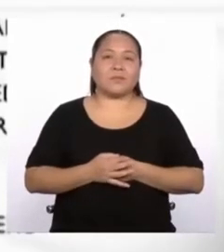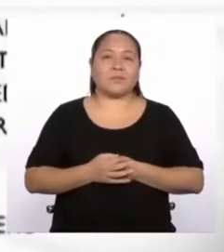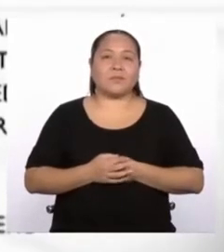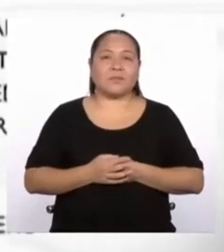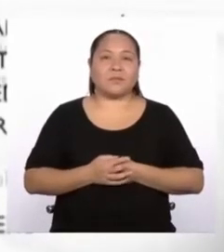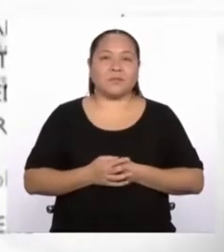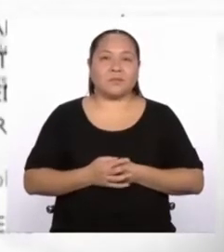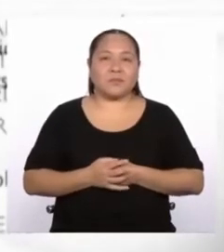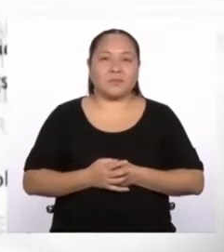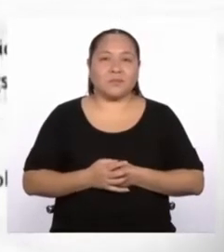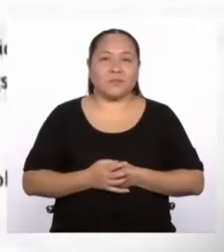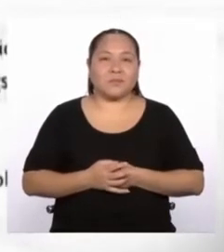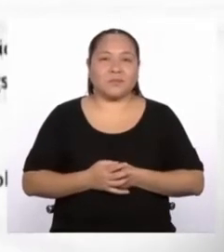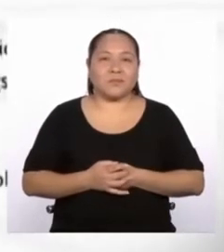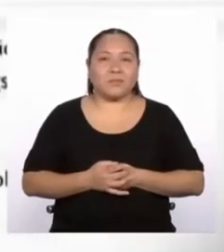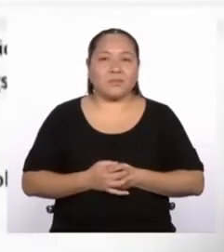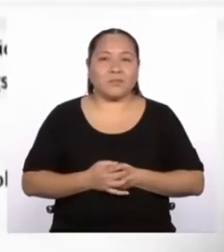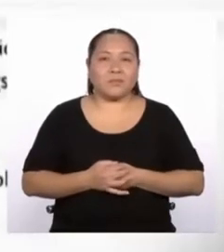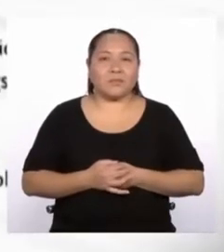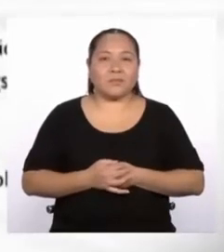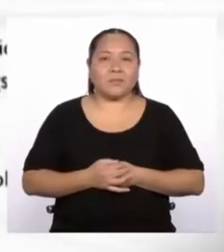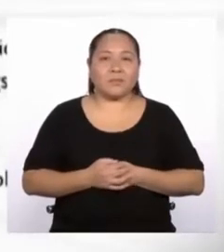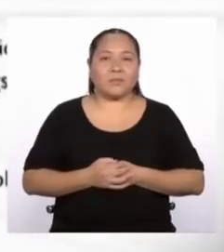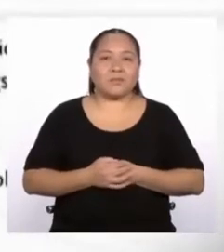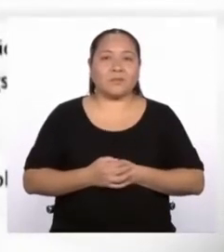¡Gracias!